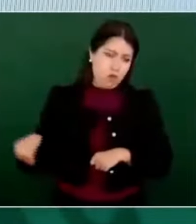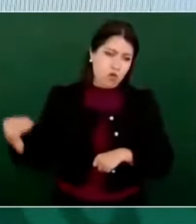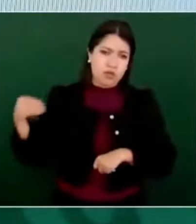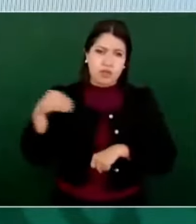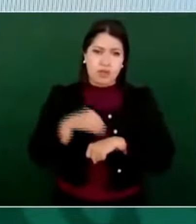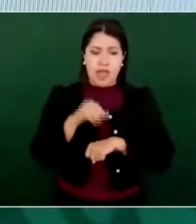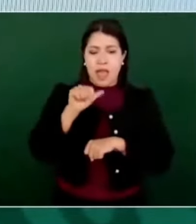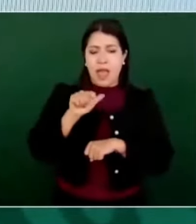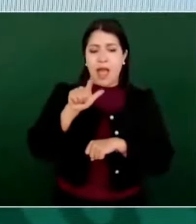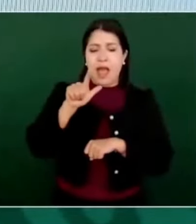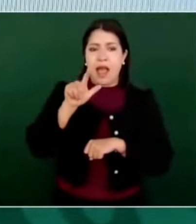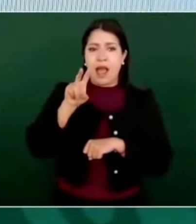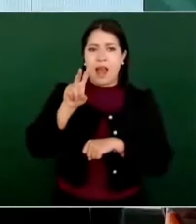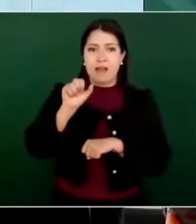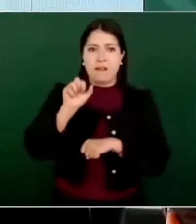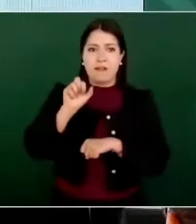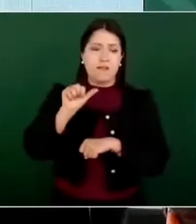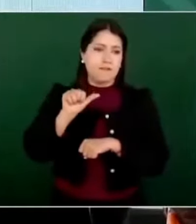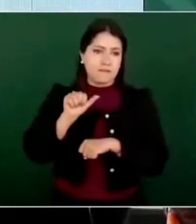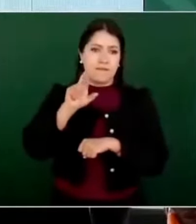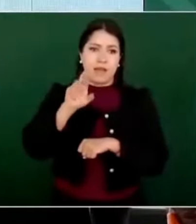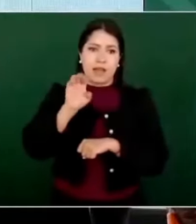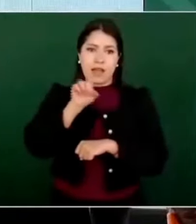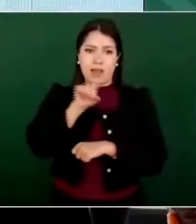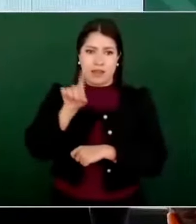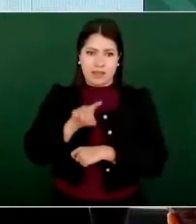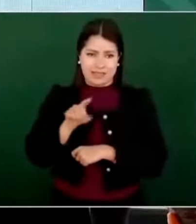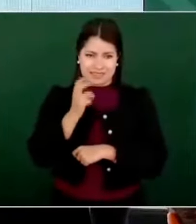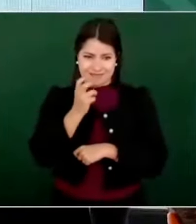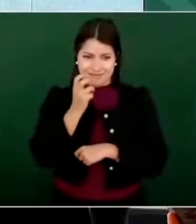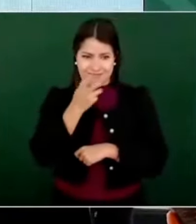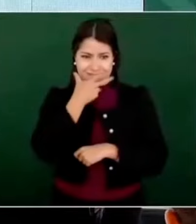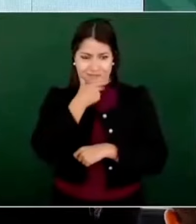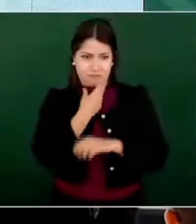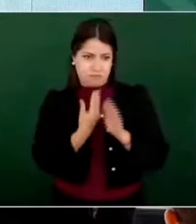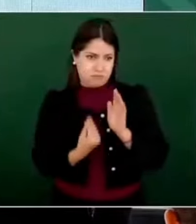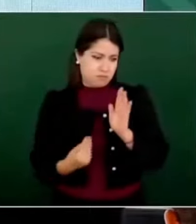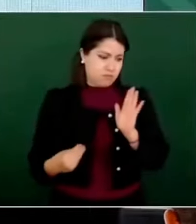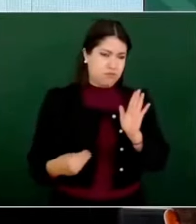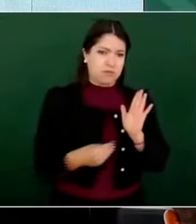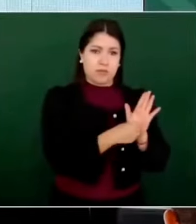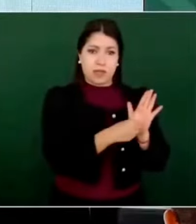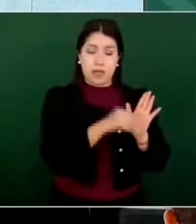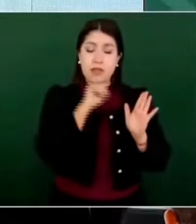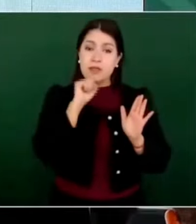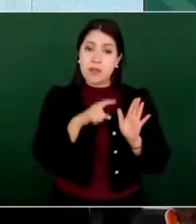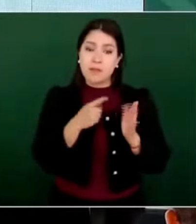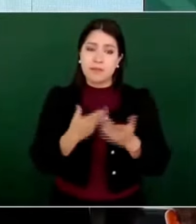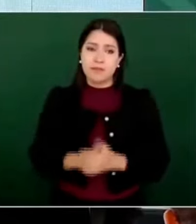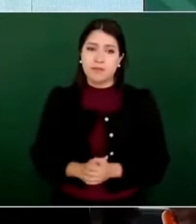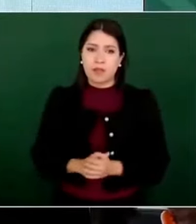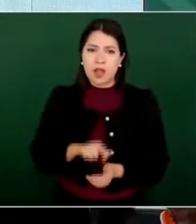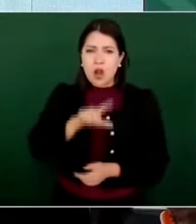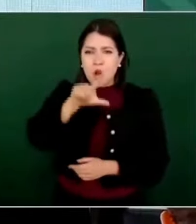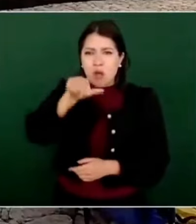para incorporarlo entonces pase el tiempo